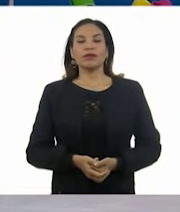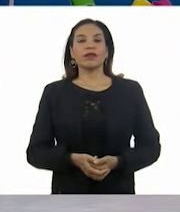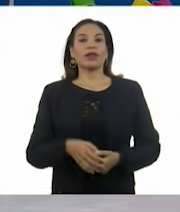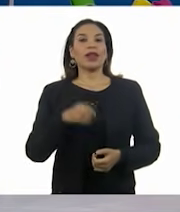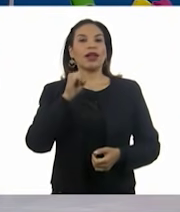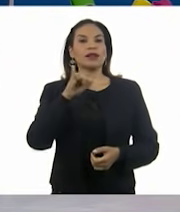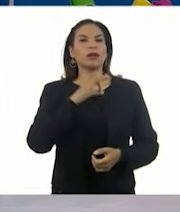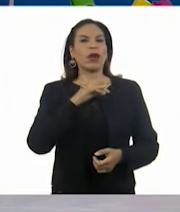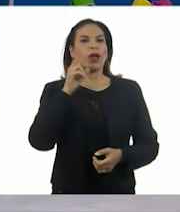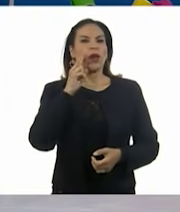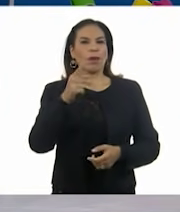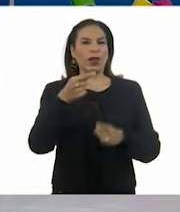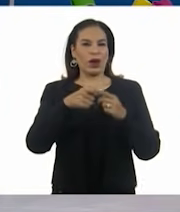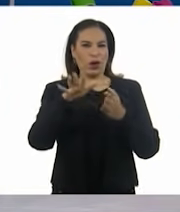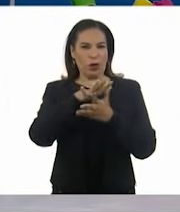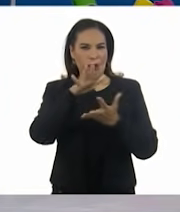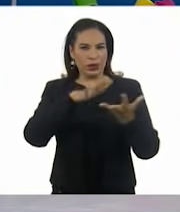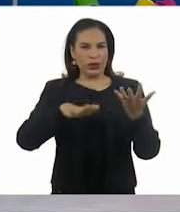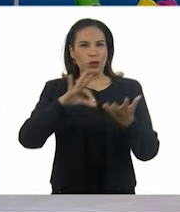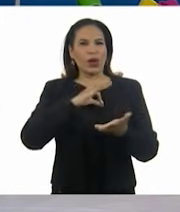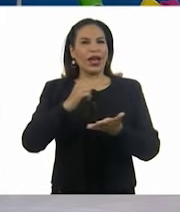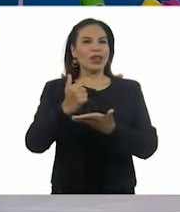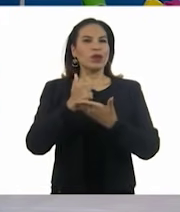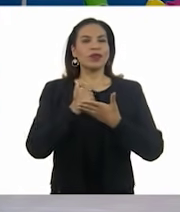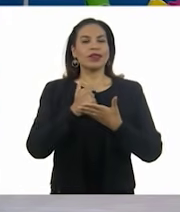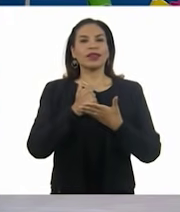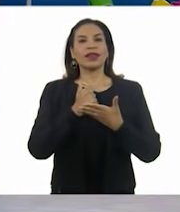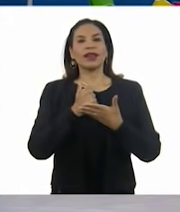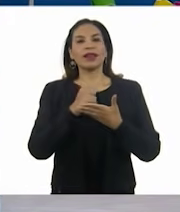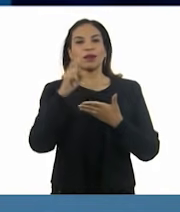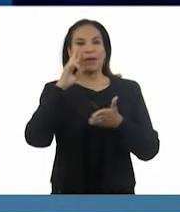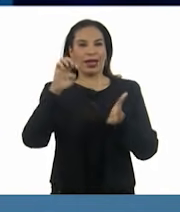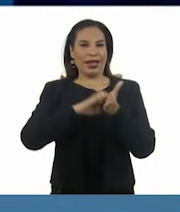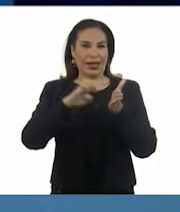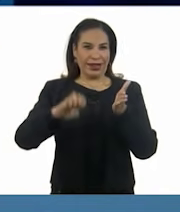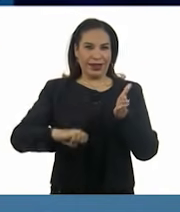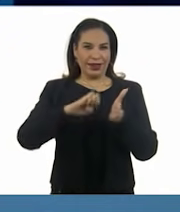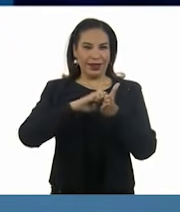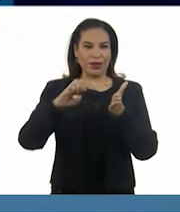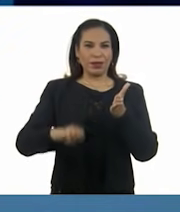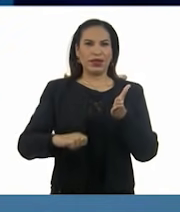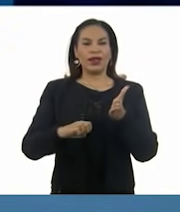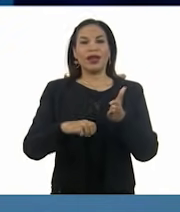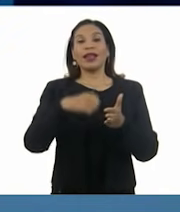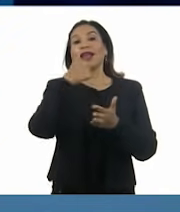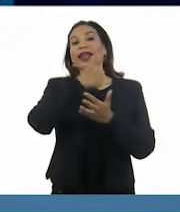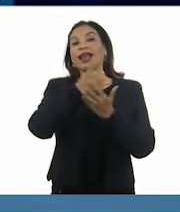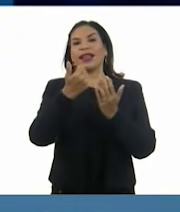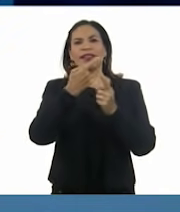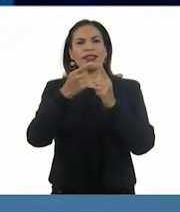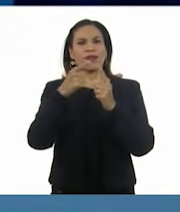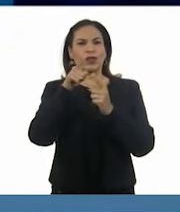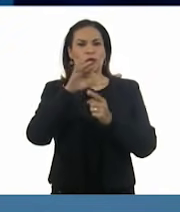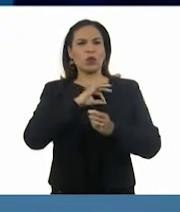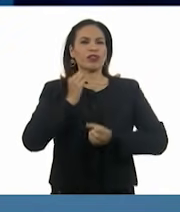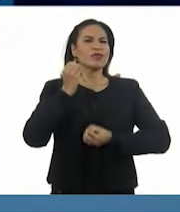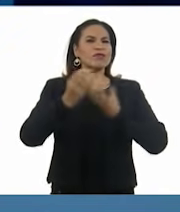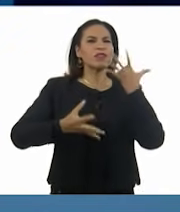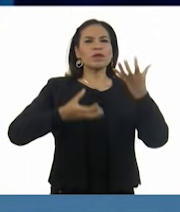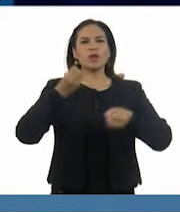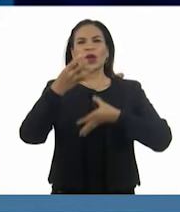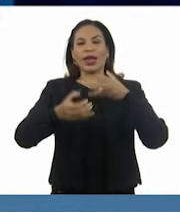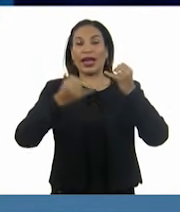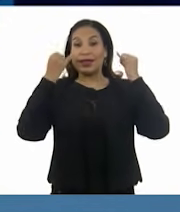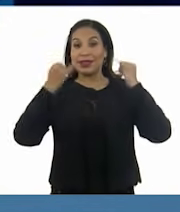podemos ver en este esquema que nos ayuda a ejemplificar que cada aportación que tú hagas de manera